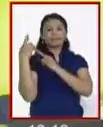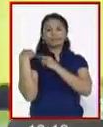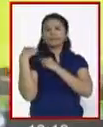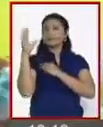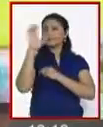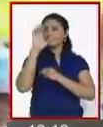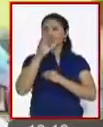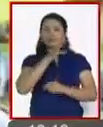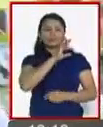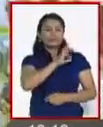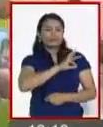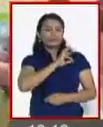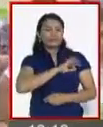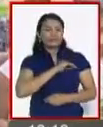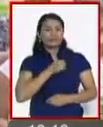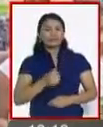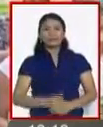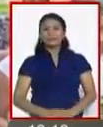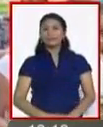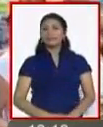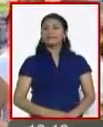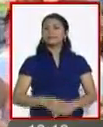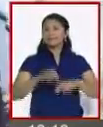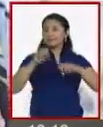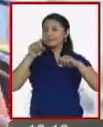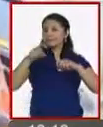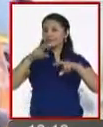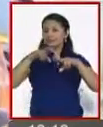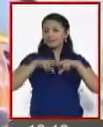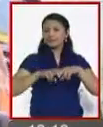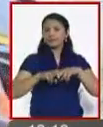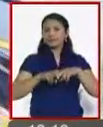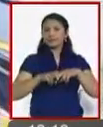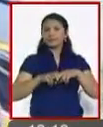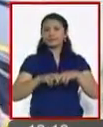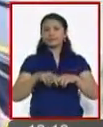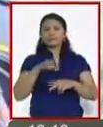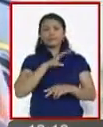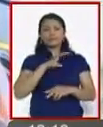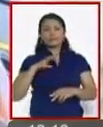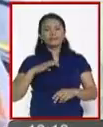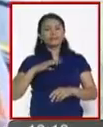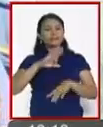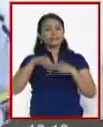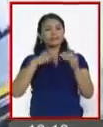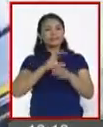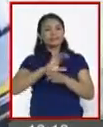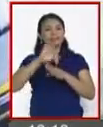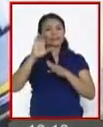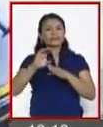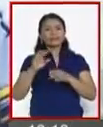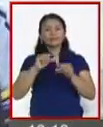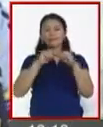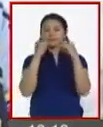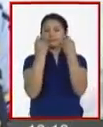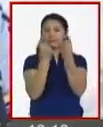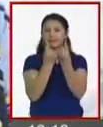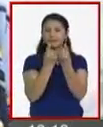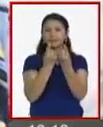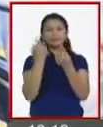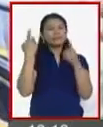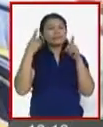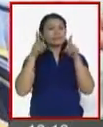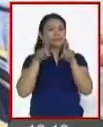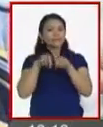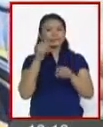que solo buscaría su beneficio propio. Tiene que sentarse el consejo en pleno con el sector gremial para poder